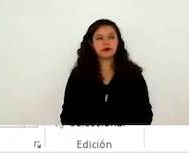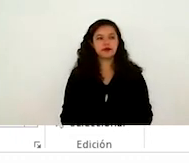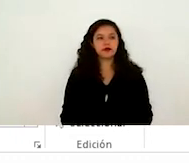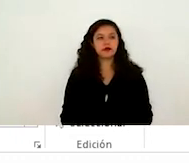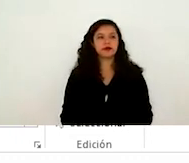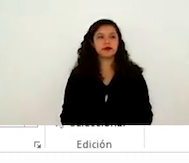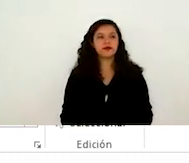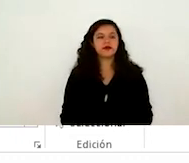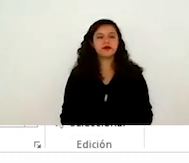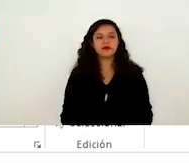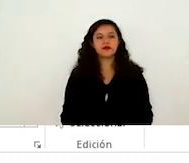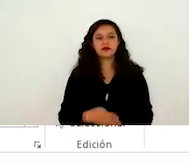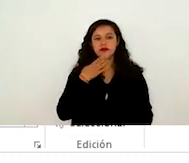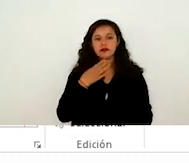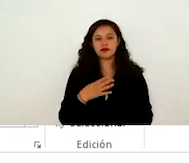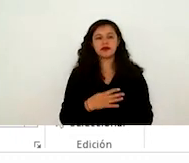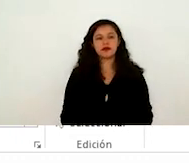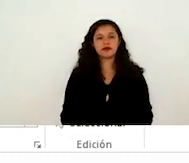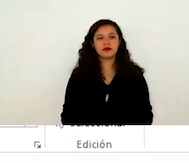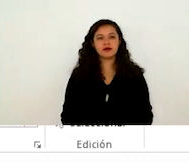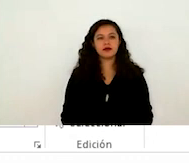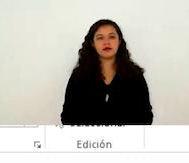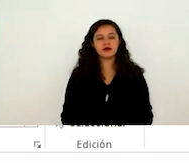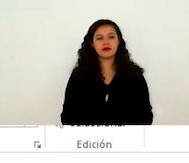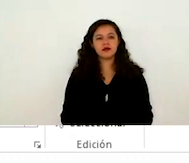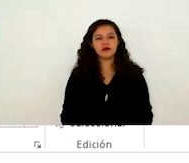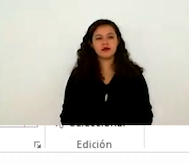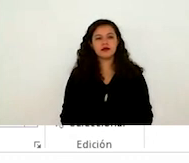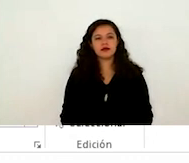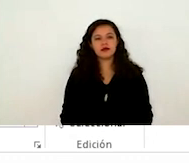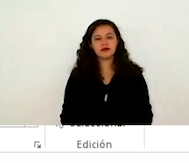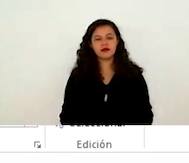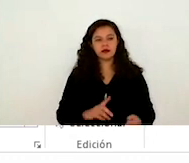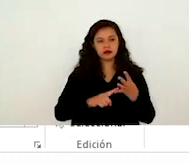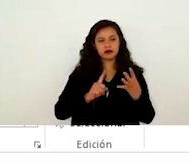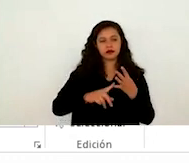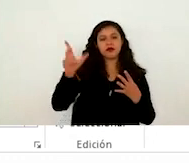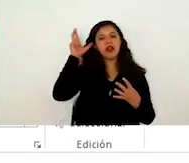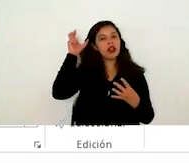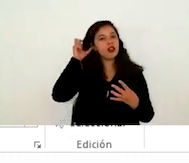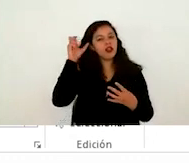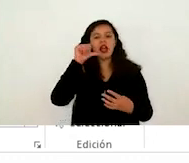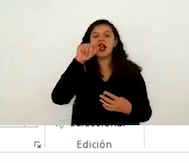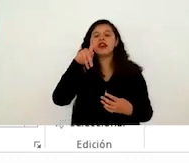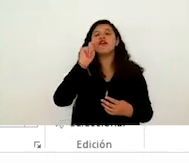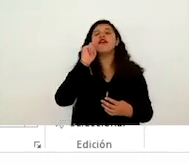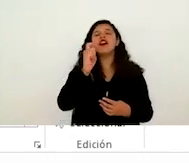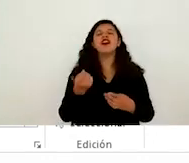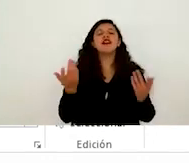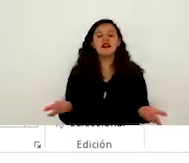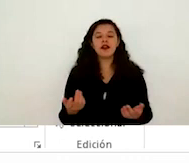muy bien la tercera la escucha activa se refiere a